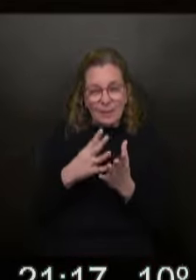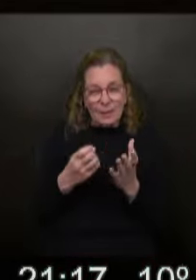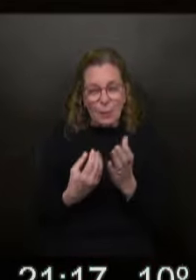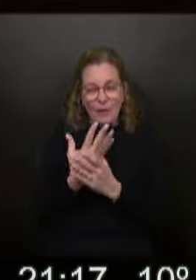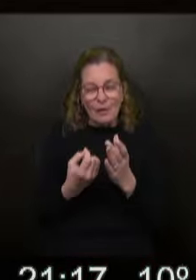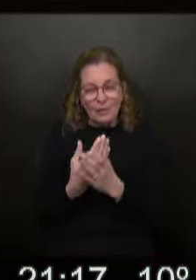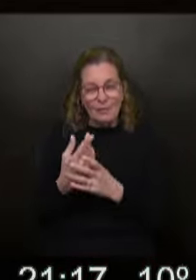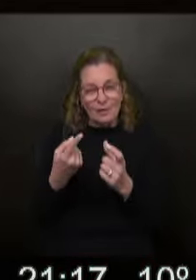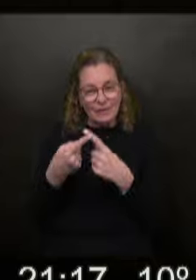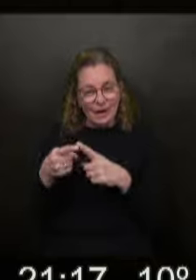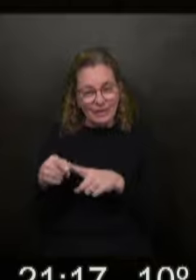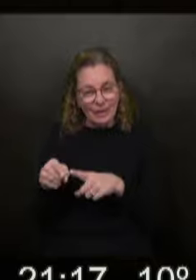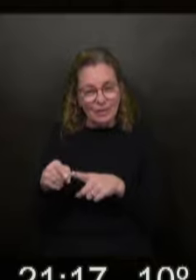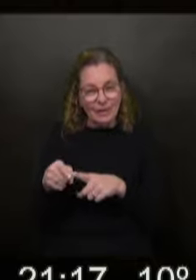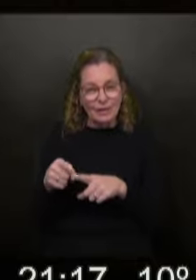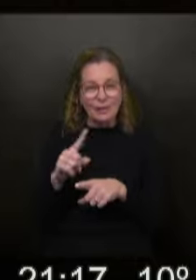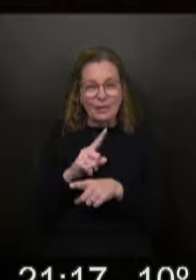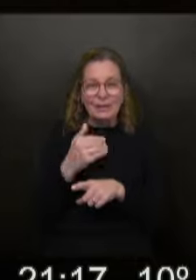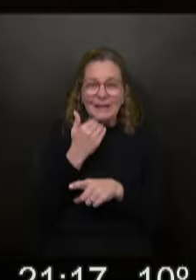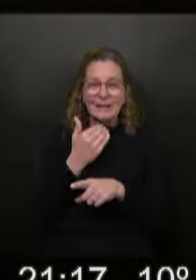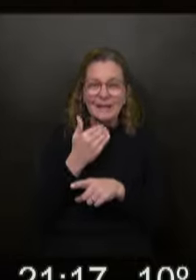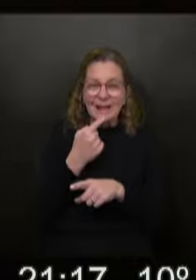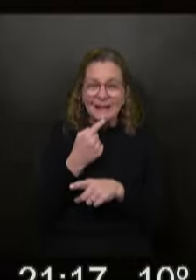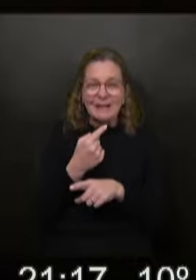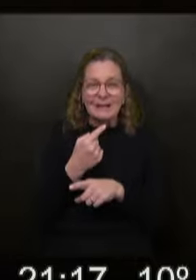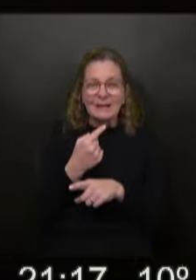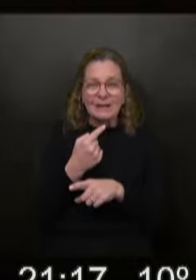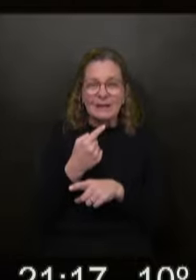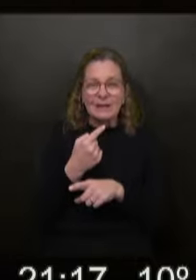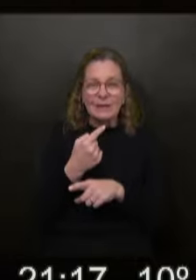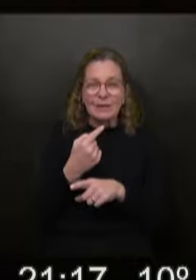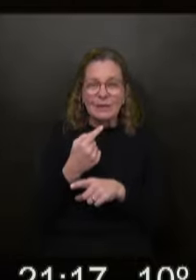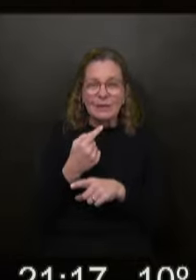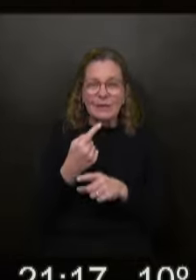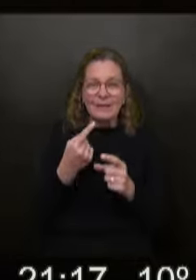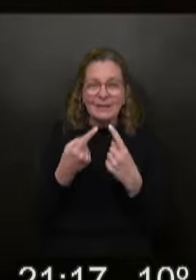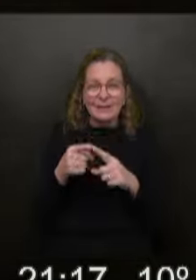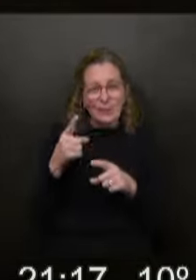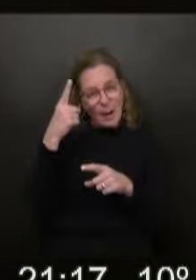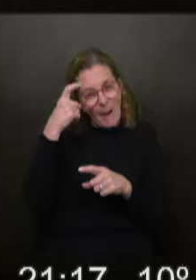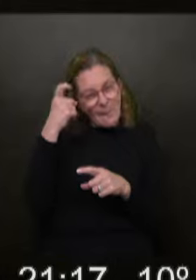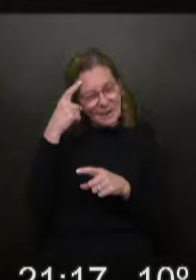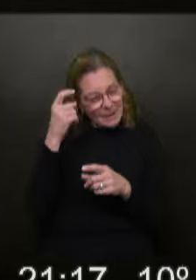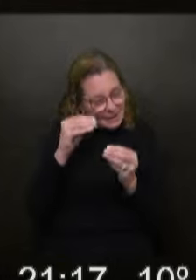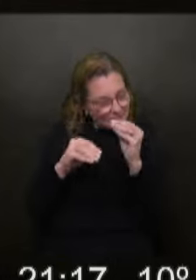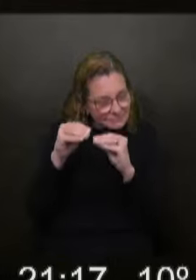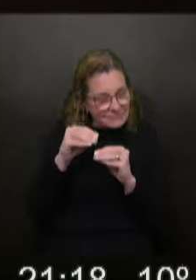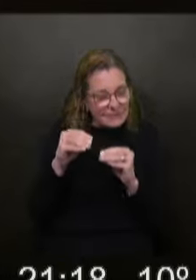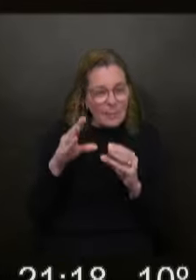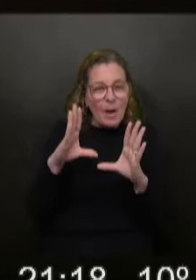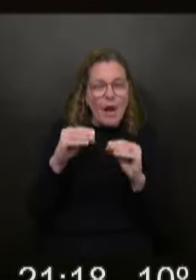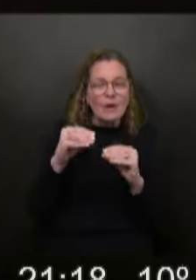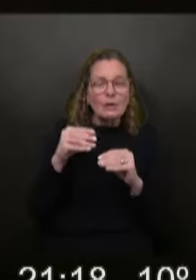modernidad. A full. No sé si es la modernidad decirlo así, pero con las cosas que... la experimentación. Y estamos hablando de